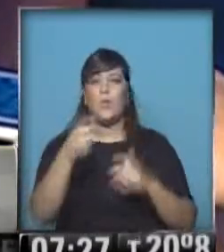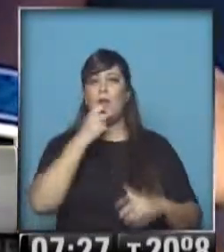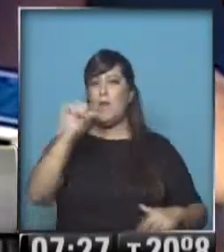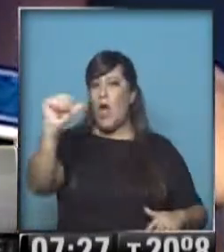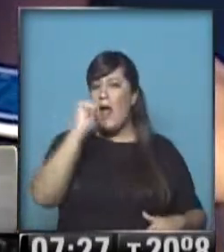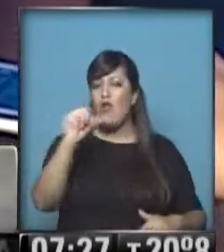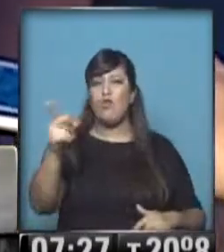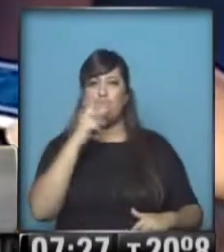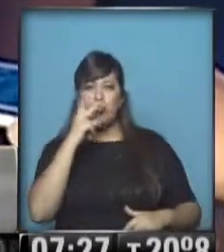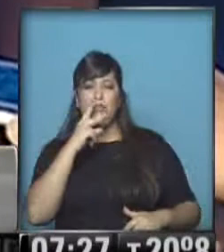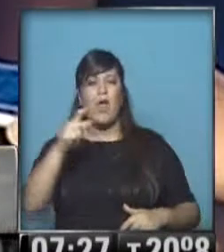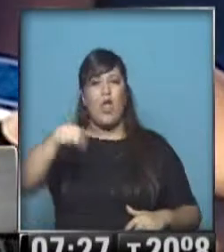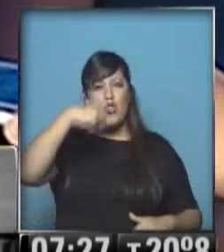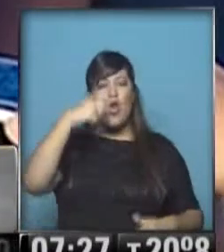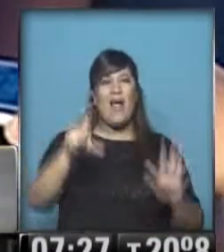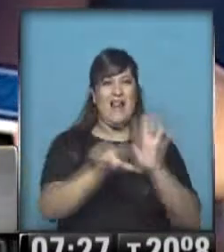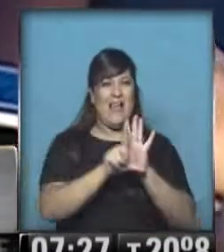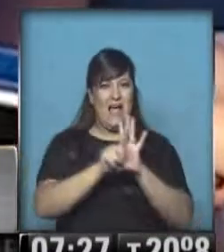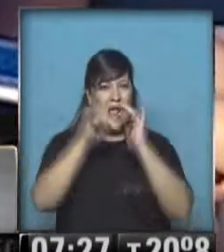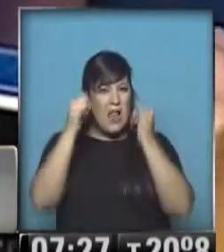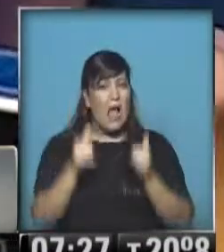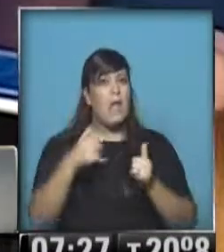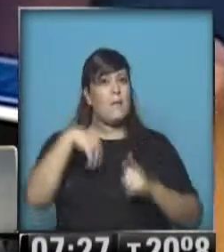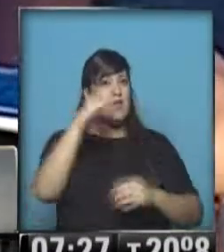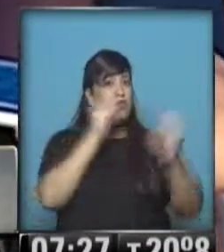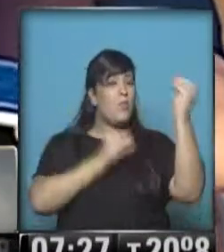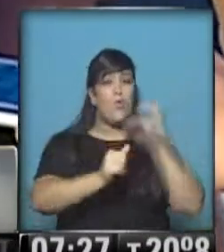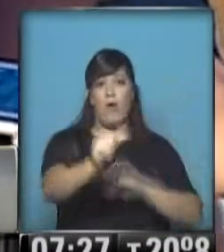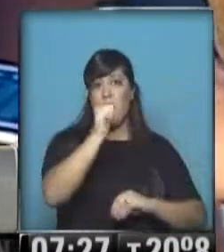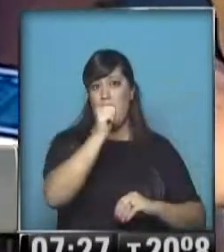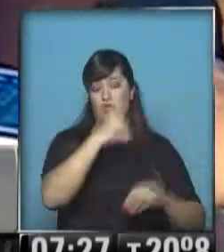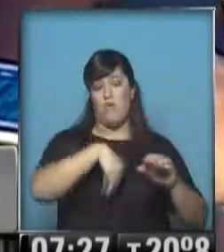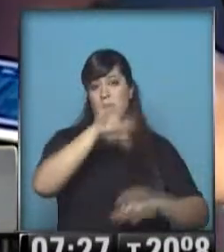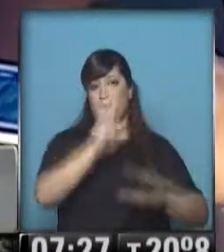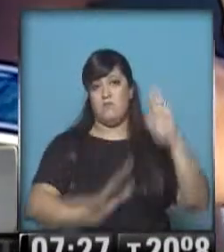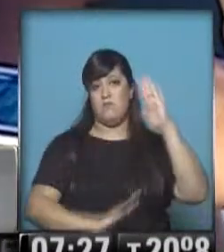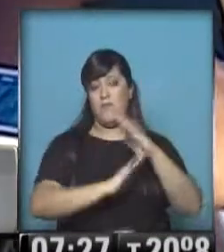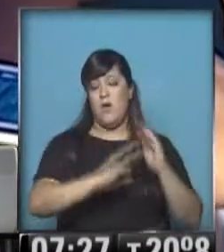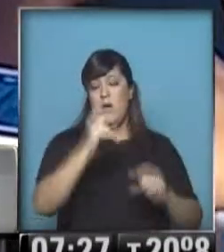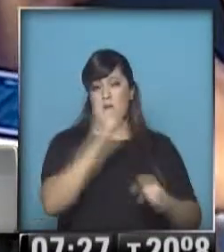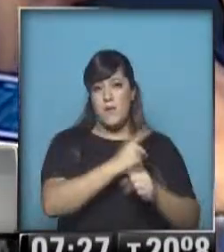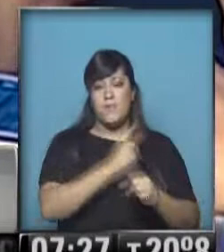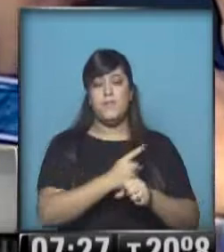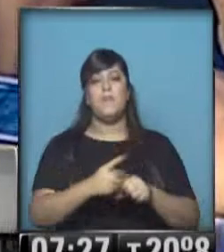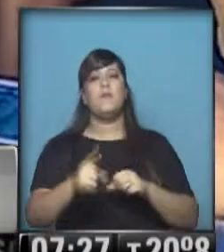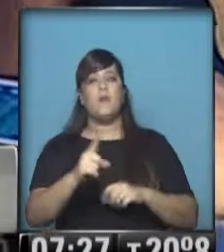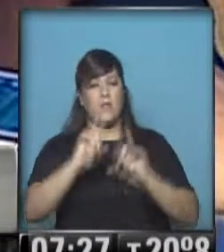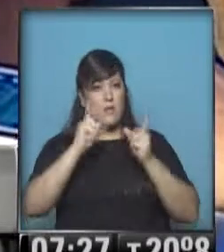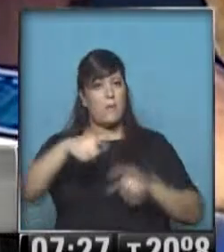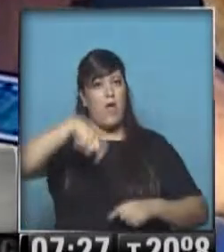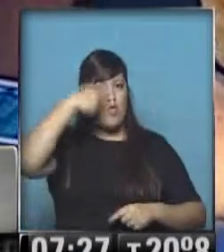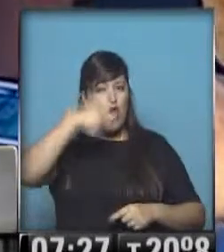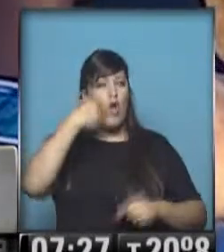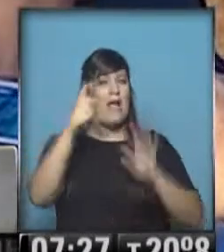tabaco y las drogas legales. Mucho más preocupante el alcohol por sobre todas las cosas, las drogas legales por sobre todas las cosas, porque